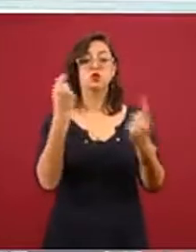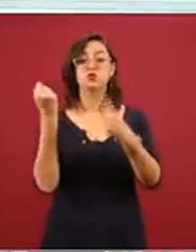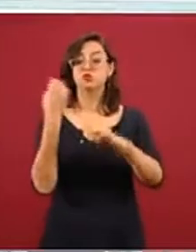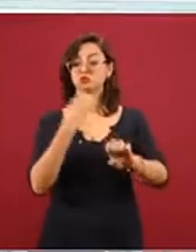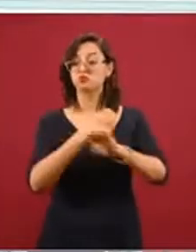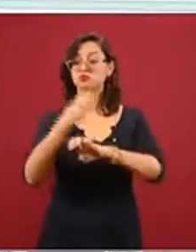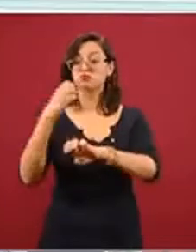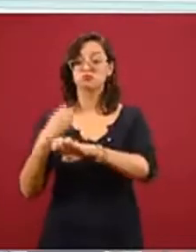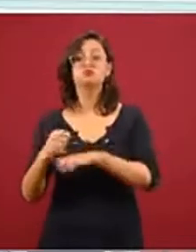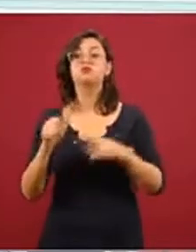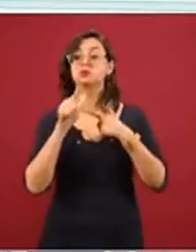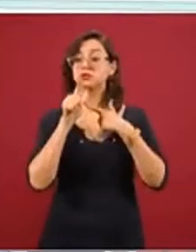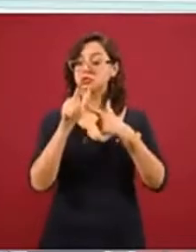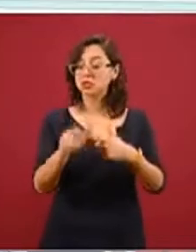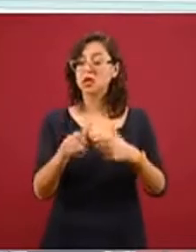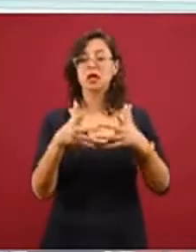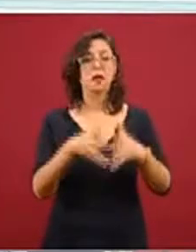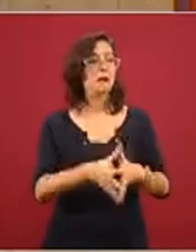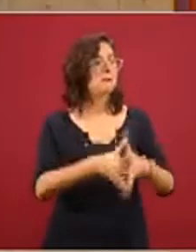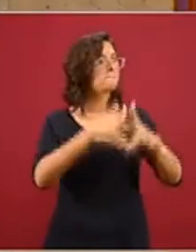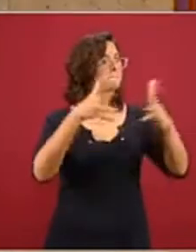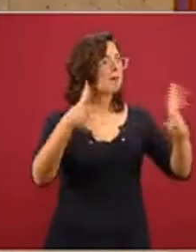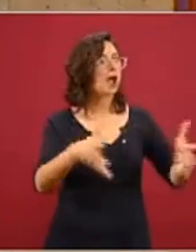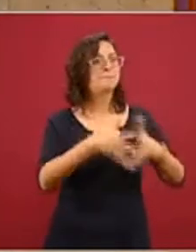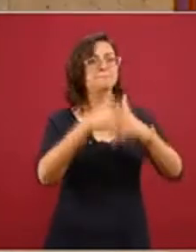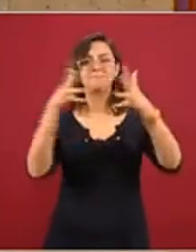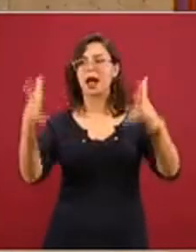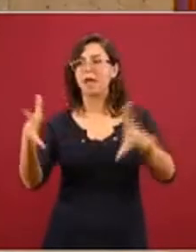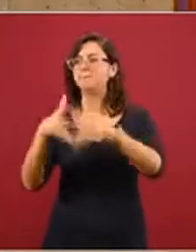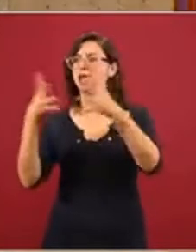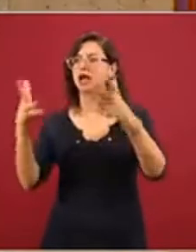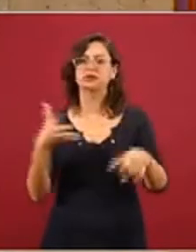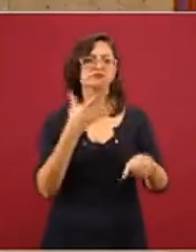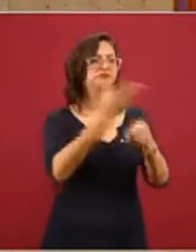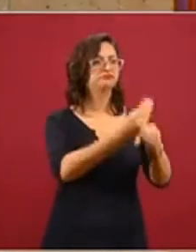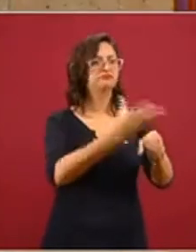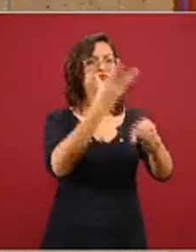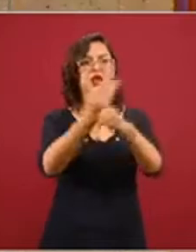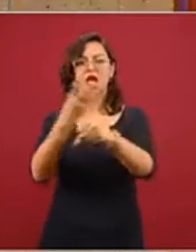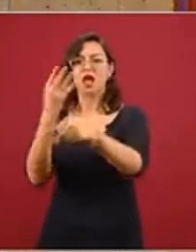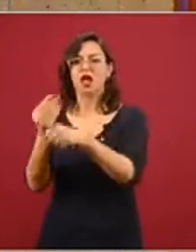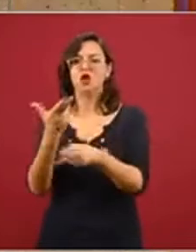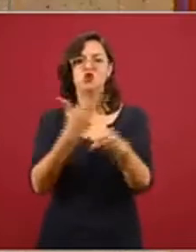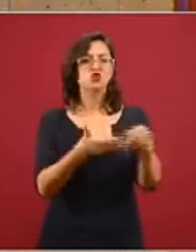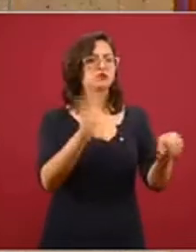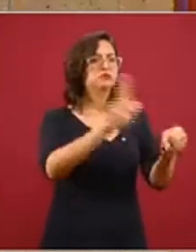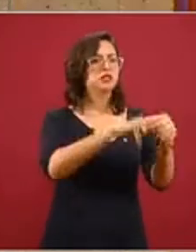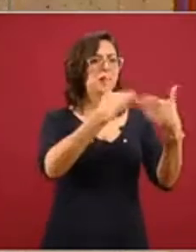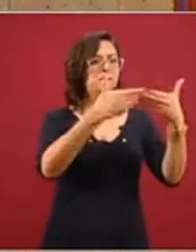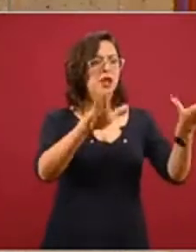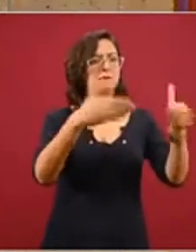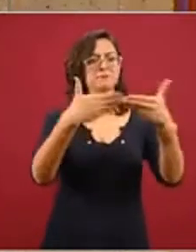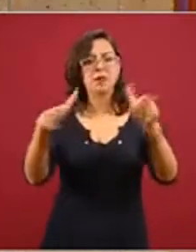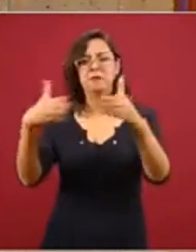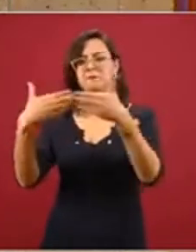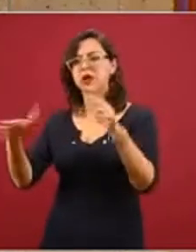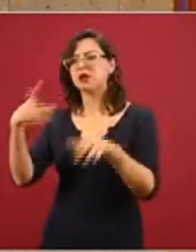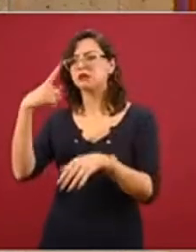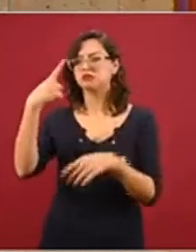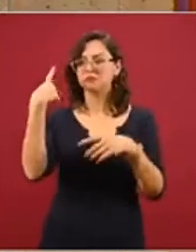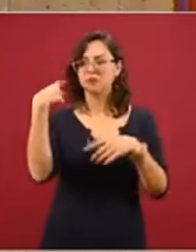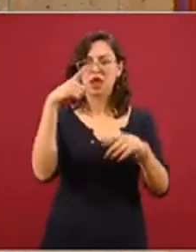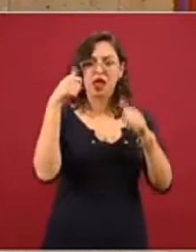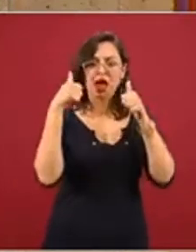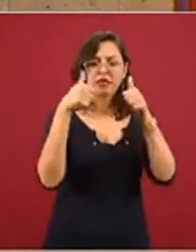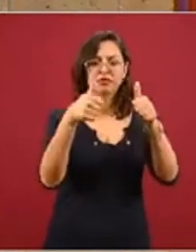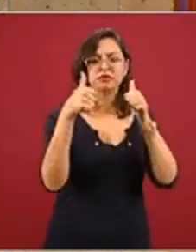que continúan reconvirtiendo unidades, haciéndolas COVID, precisamente para mantener ese nivel